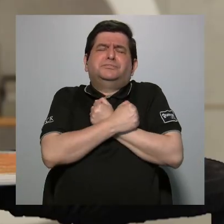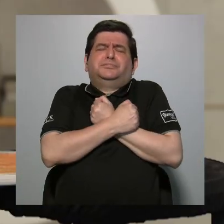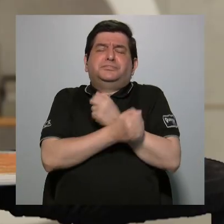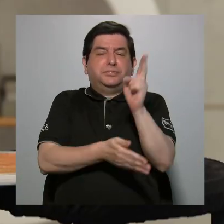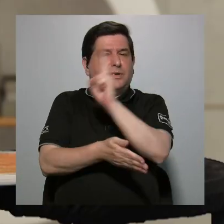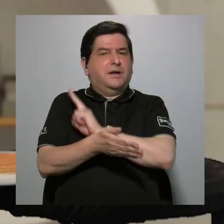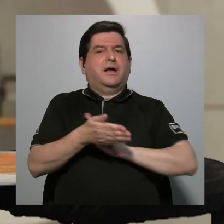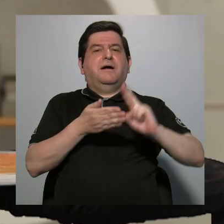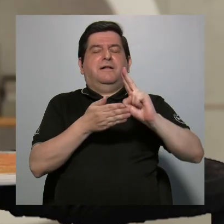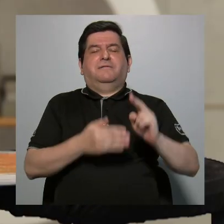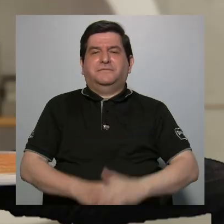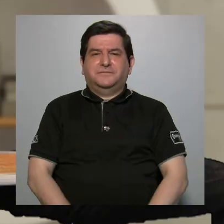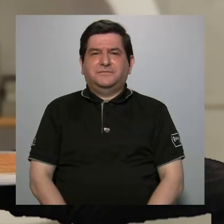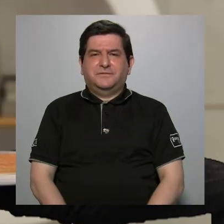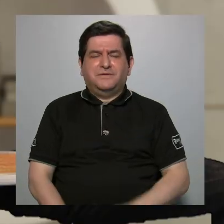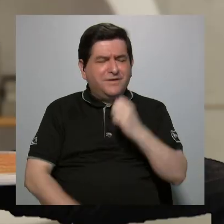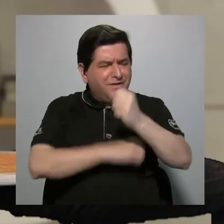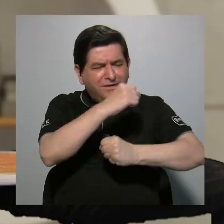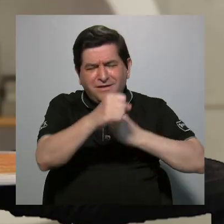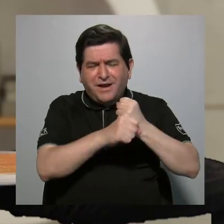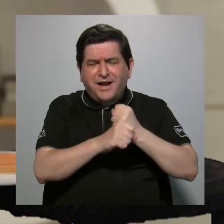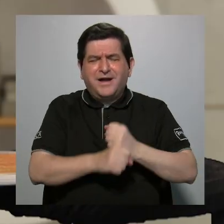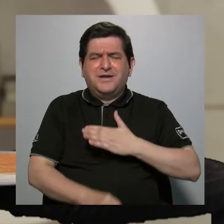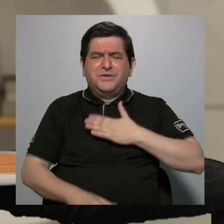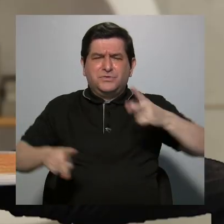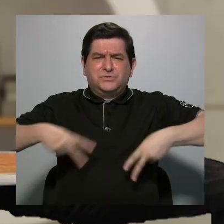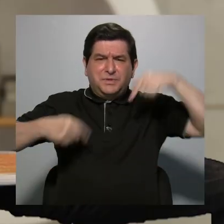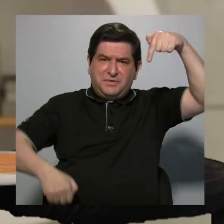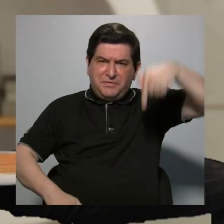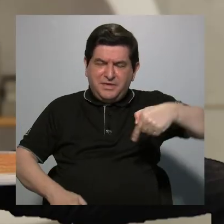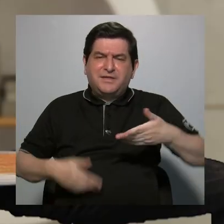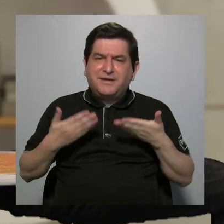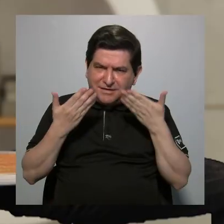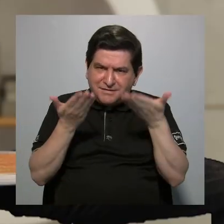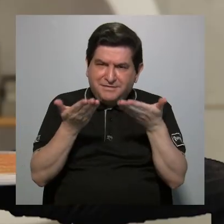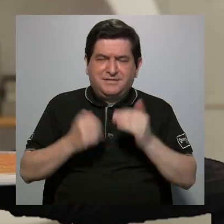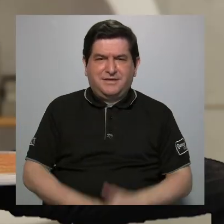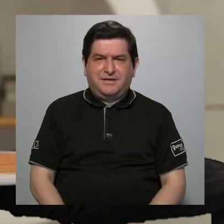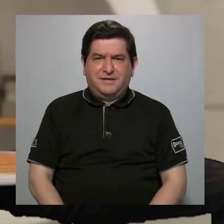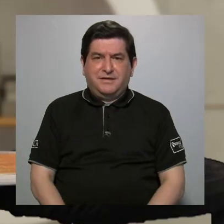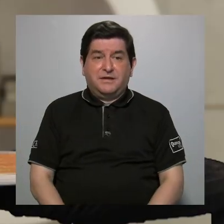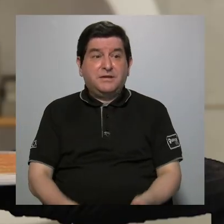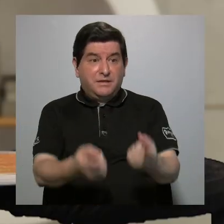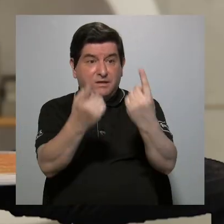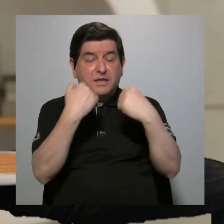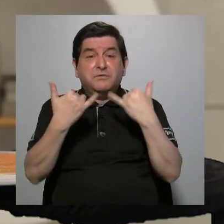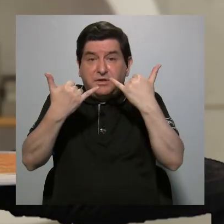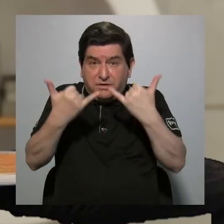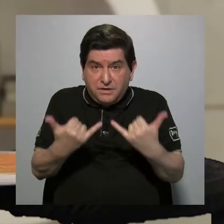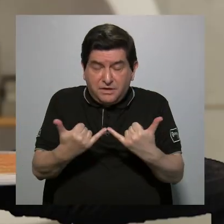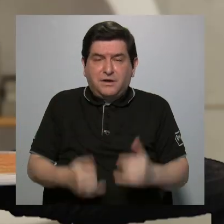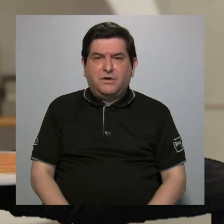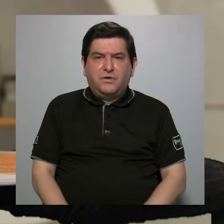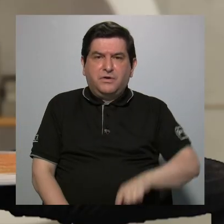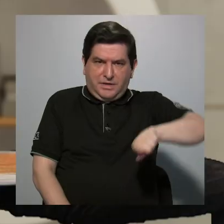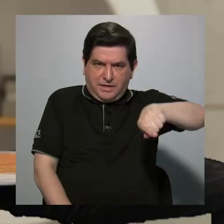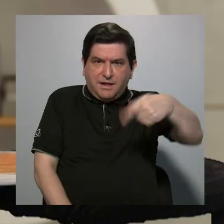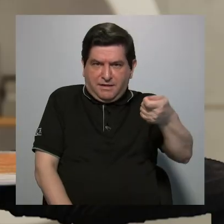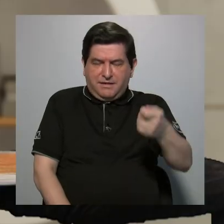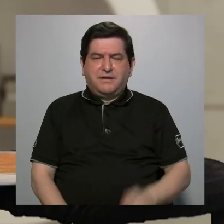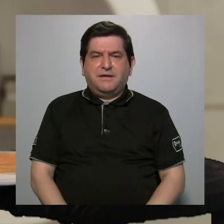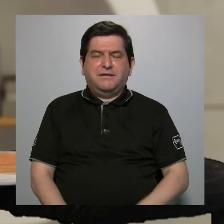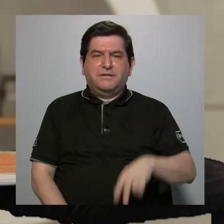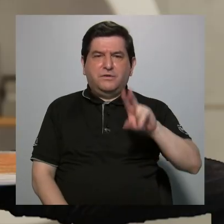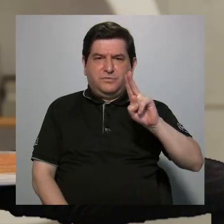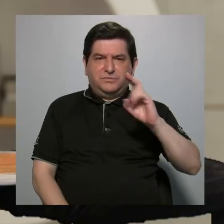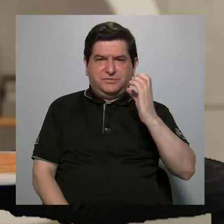universidad. Di muchos años de mi vida en ella y el hecho de estar aquí presente en este canal de